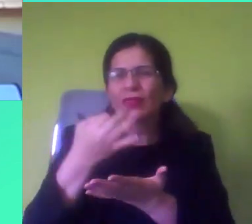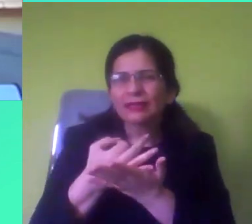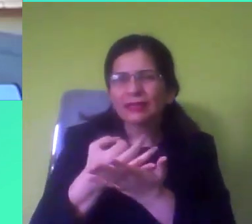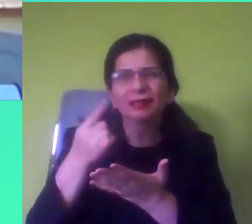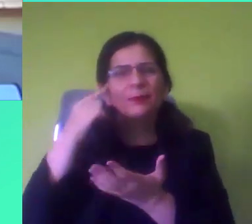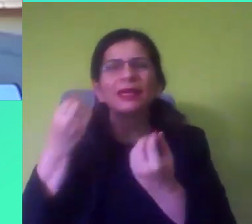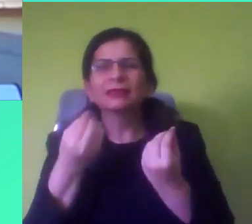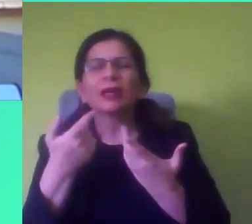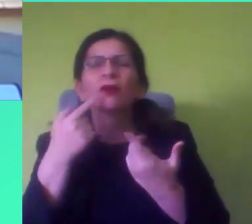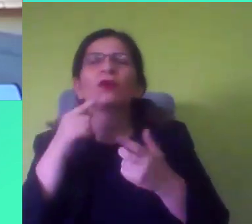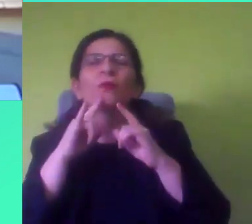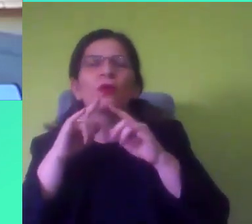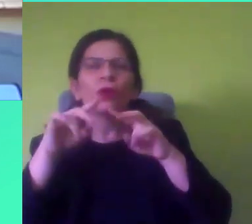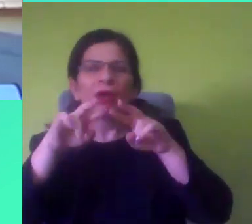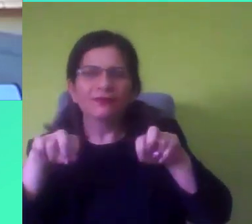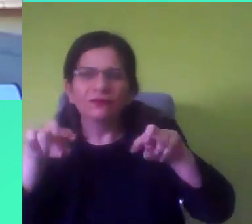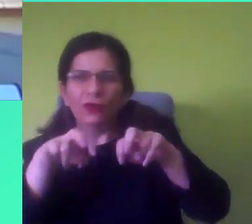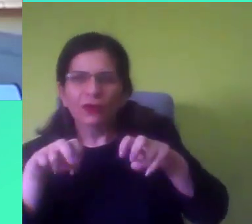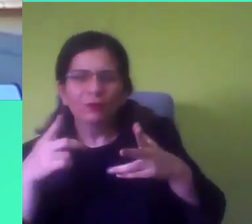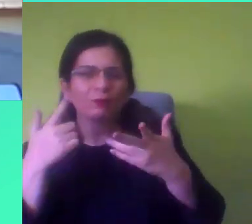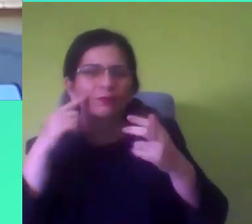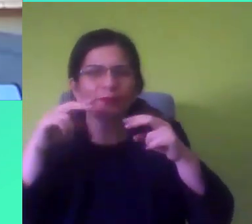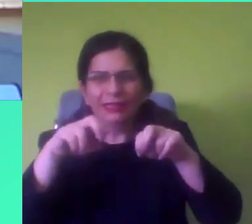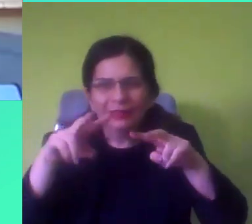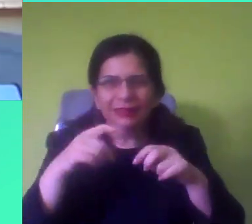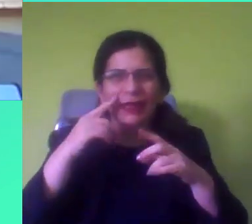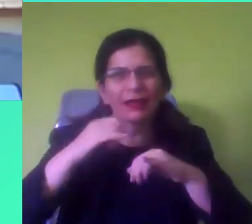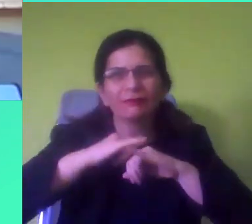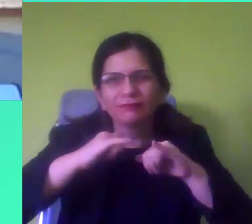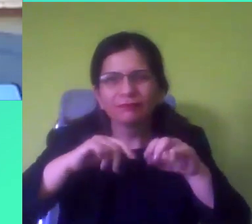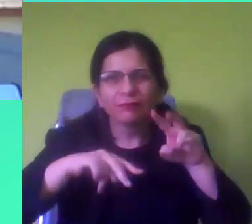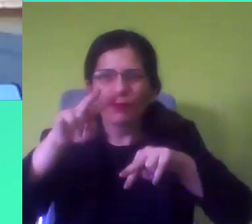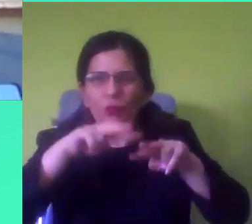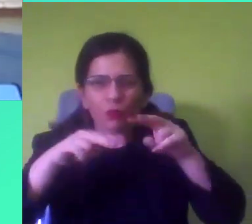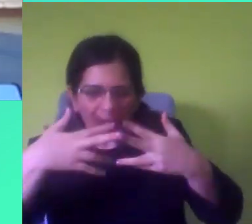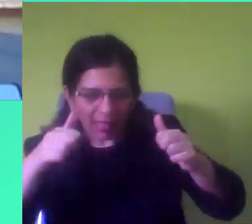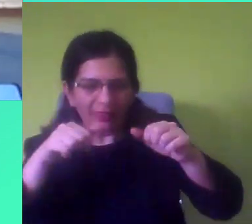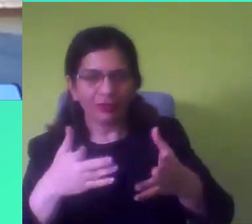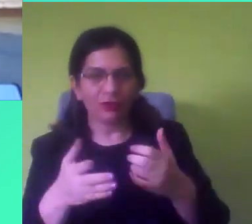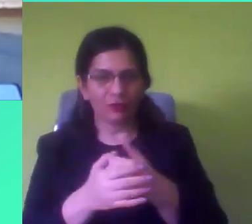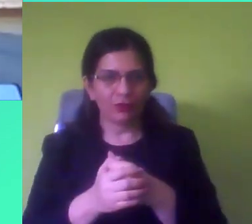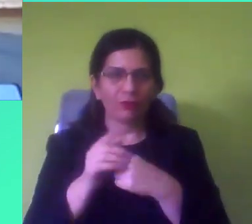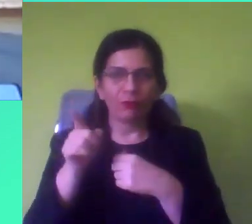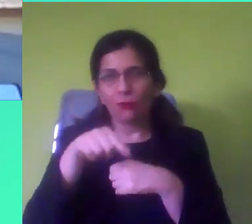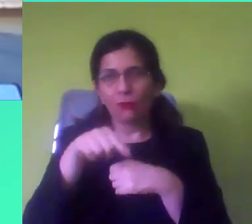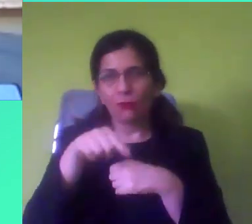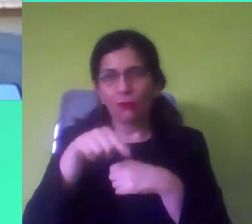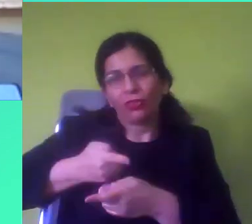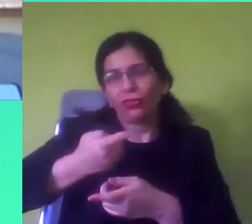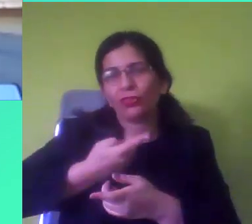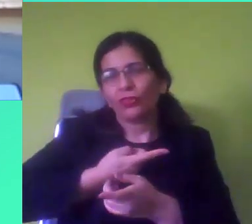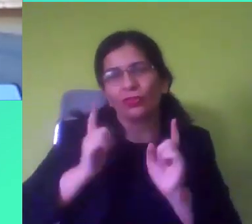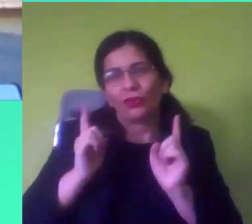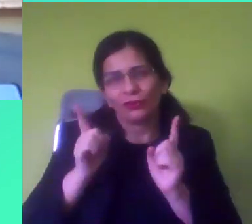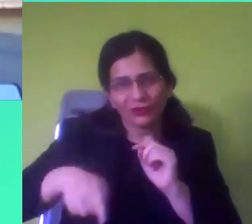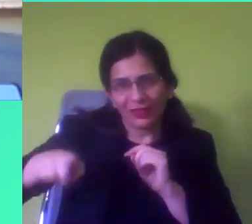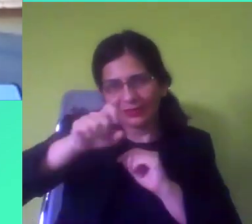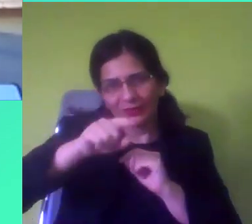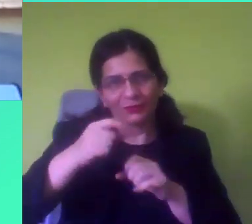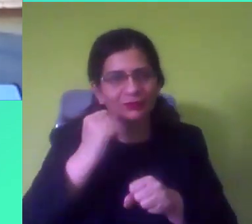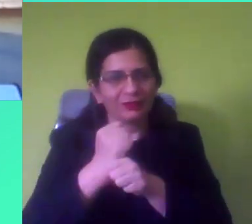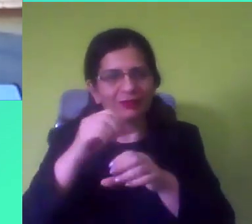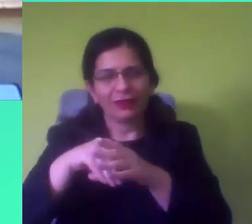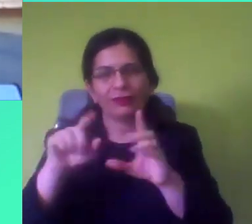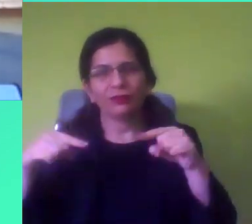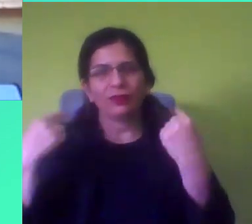o formas de buscar información, y eso por ahí va a partir más allá de cómo ustedes pueden implementar en el aula o